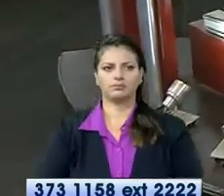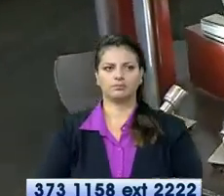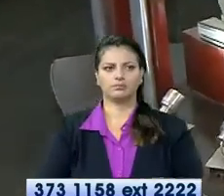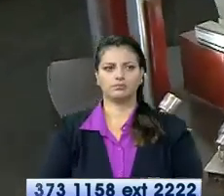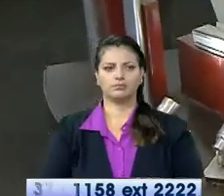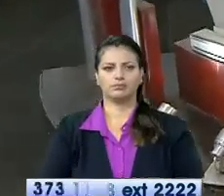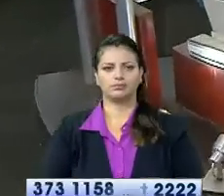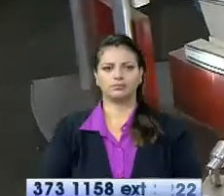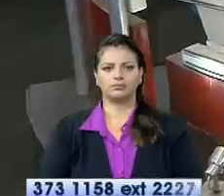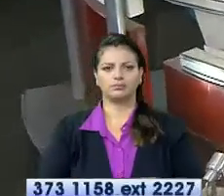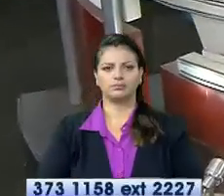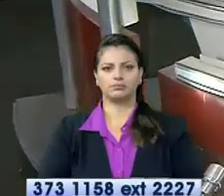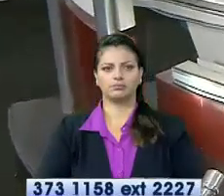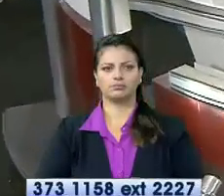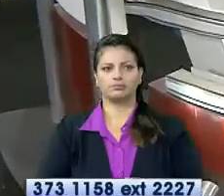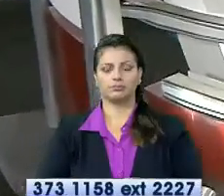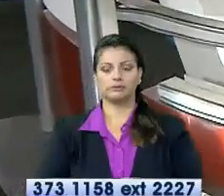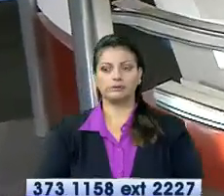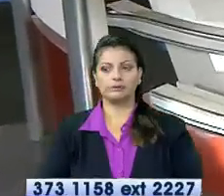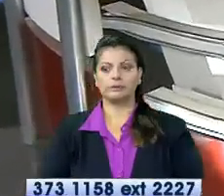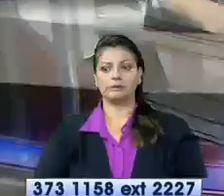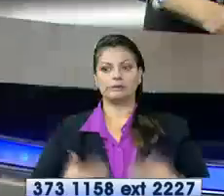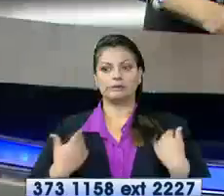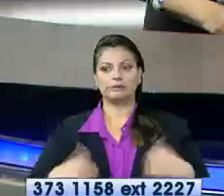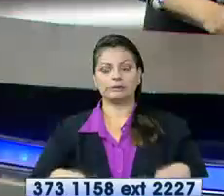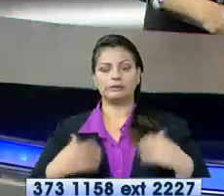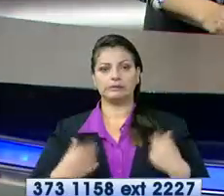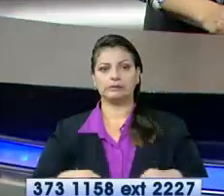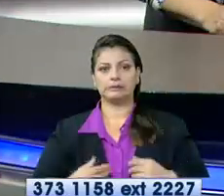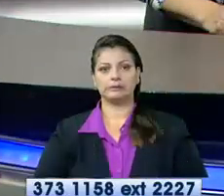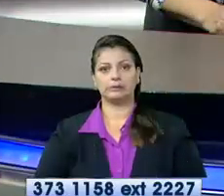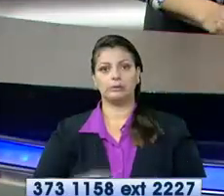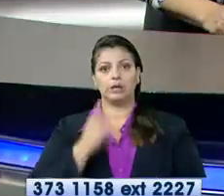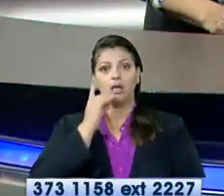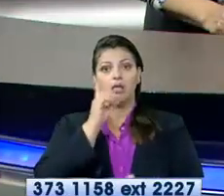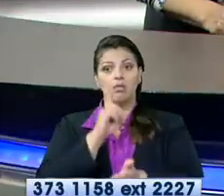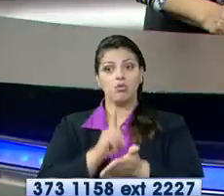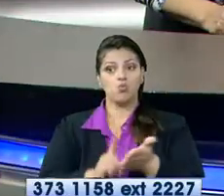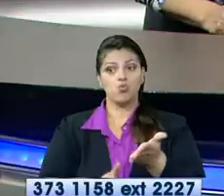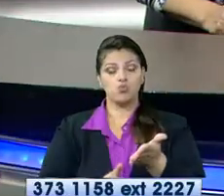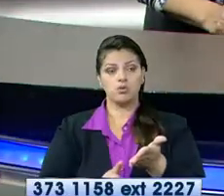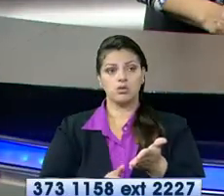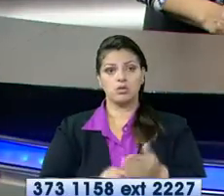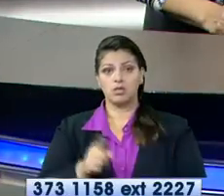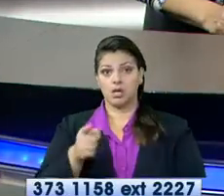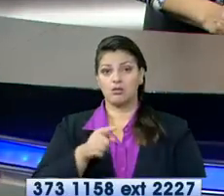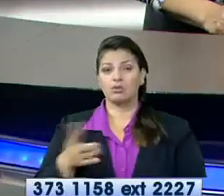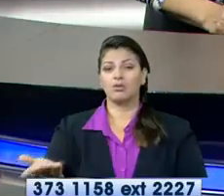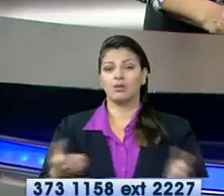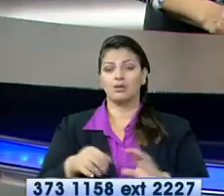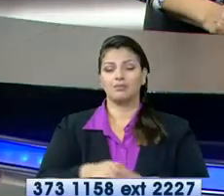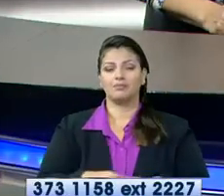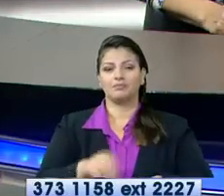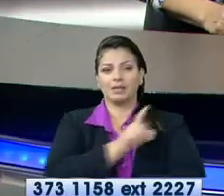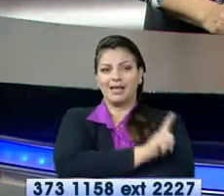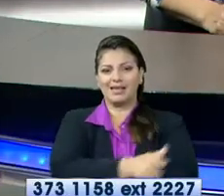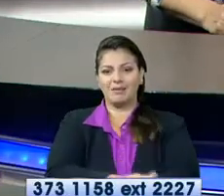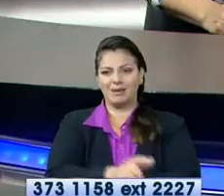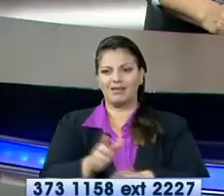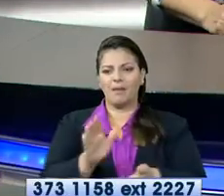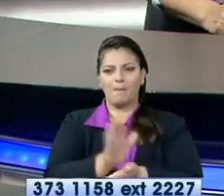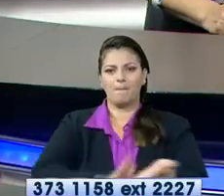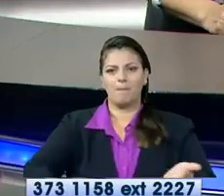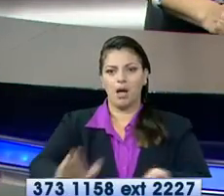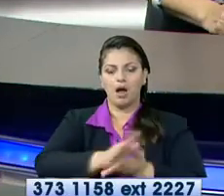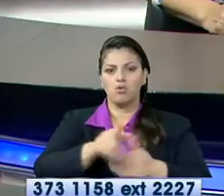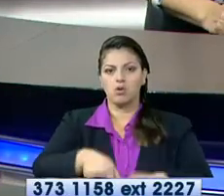Bueno, una denuncia muy delicada, Luis. Así es. Muy delicada la que hace la señora presidenta del sector. Claro que sí. De verificarse denuncia,